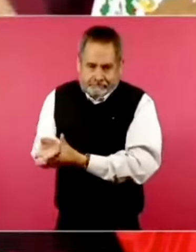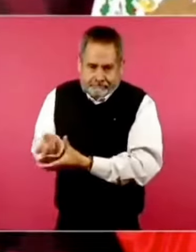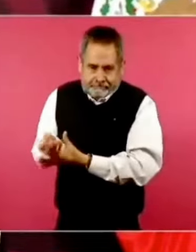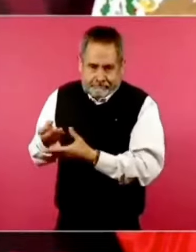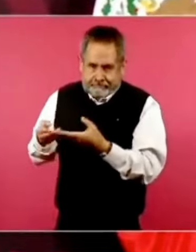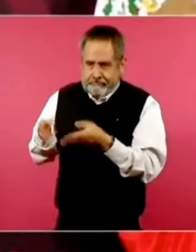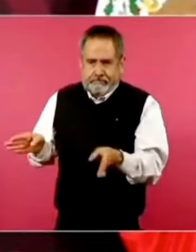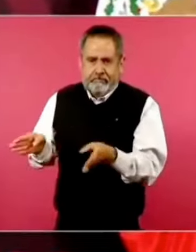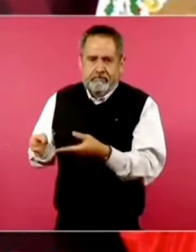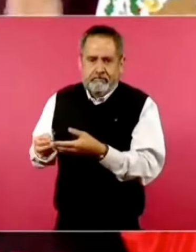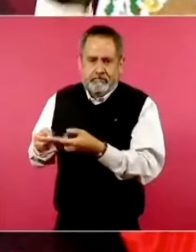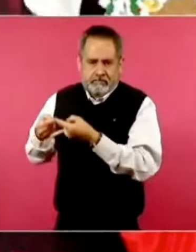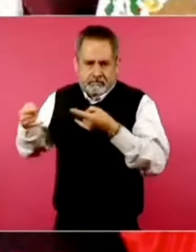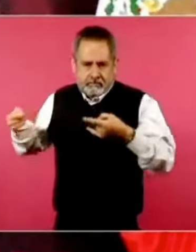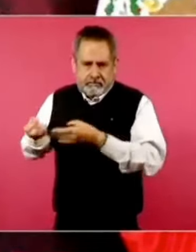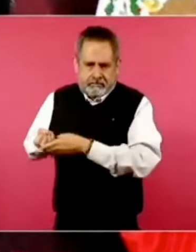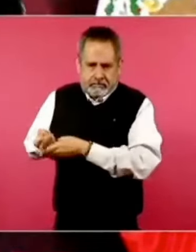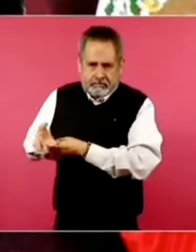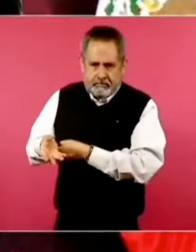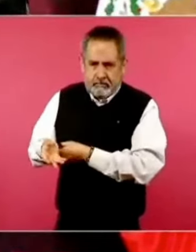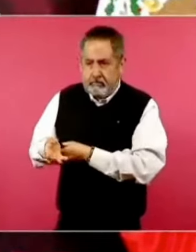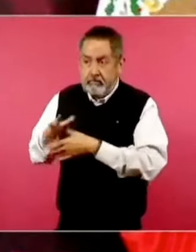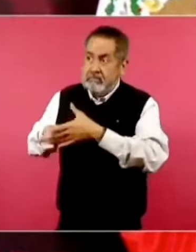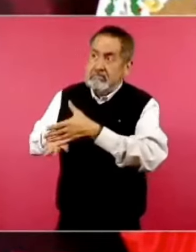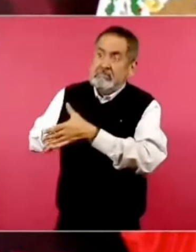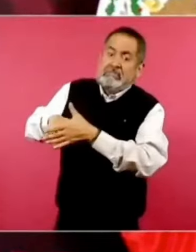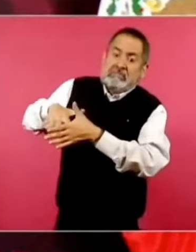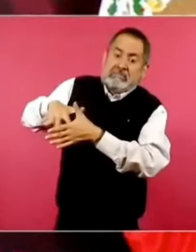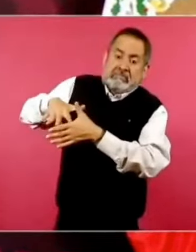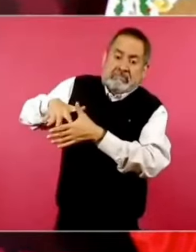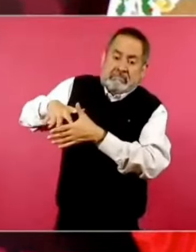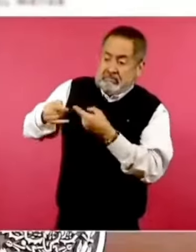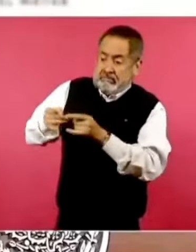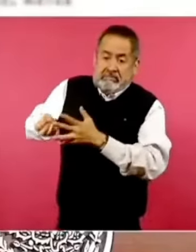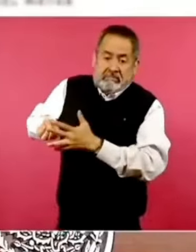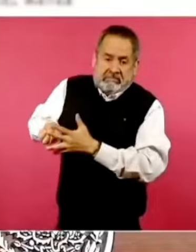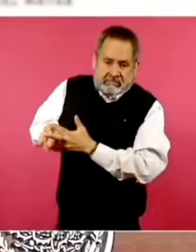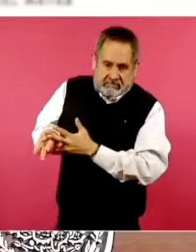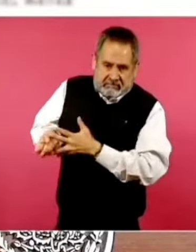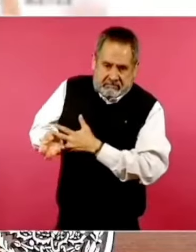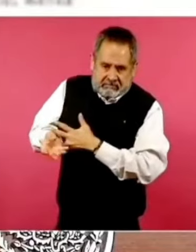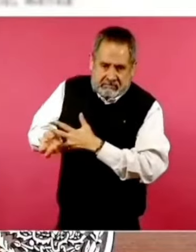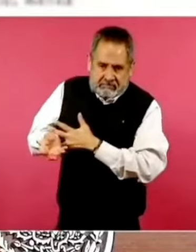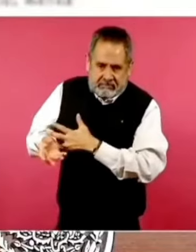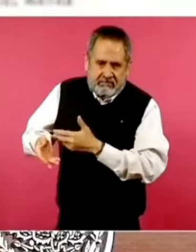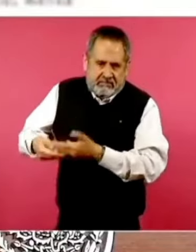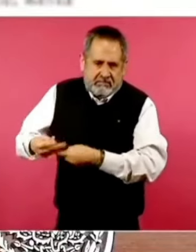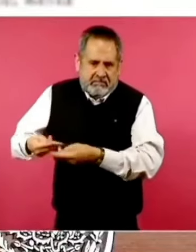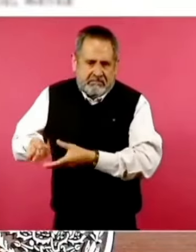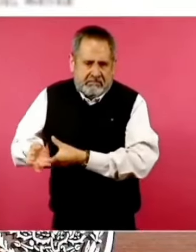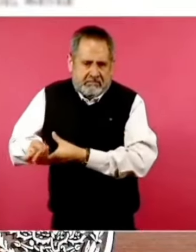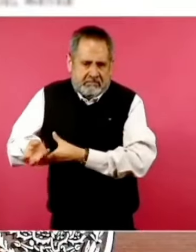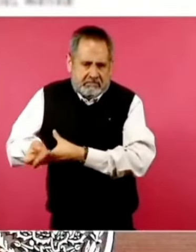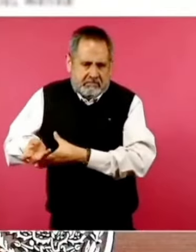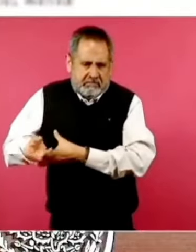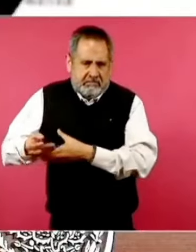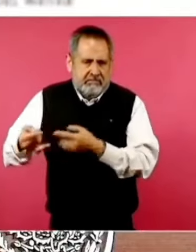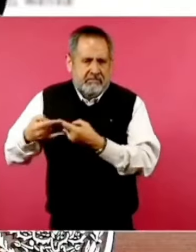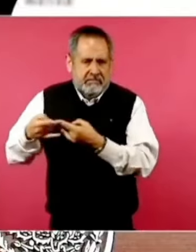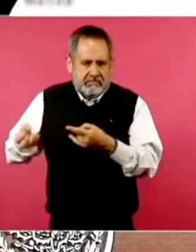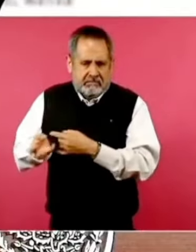agua para que no revienten las presas y